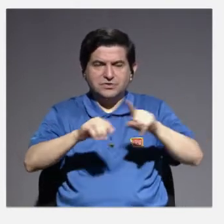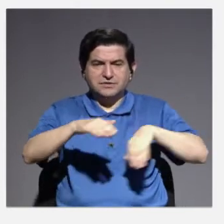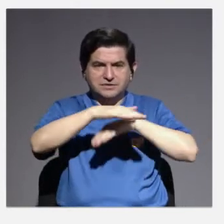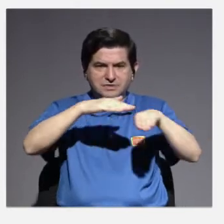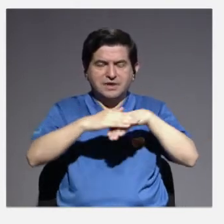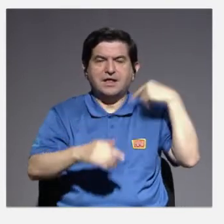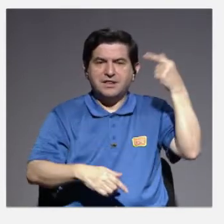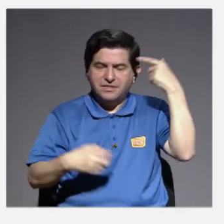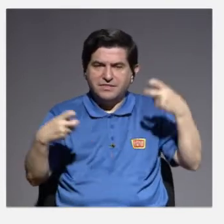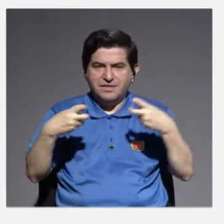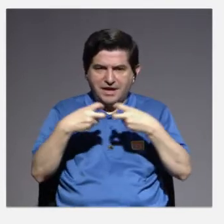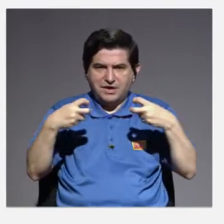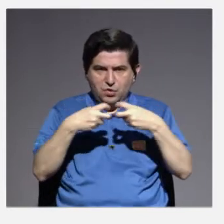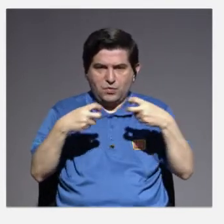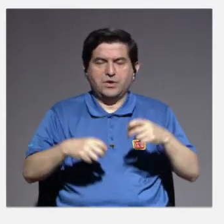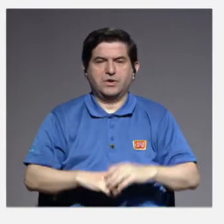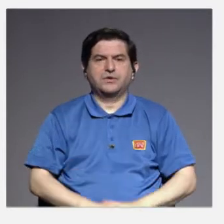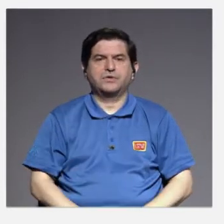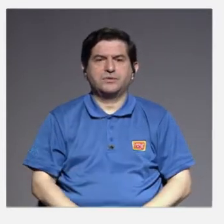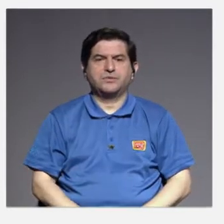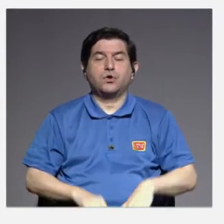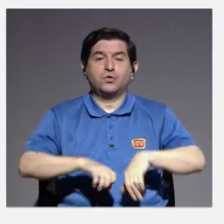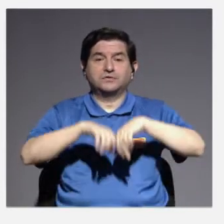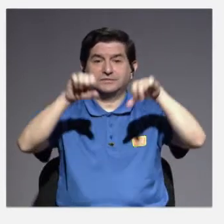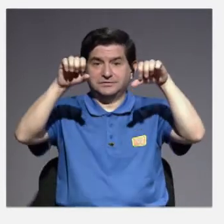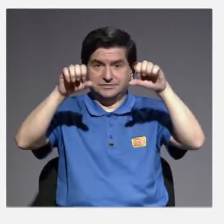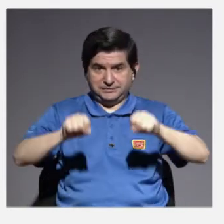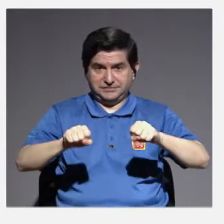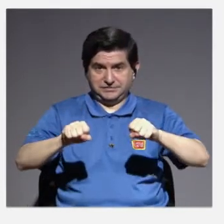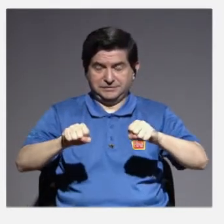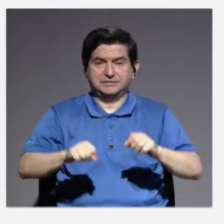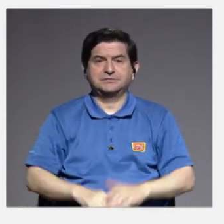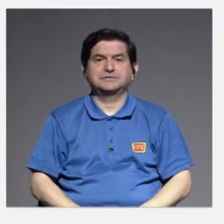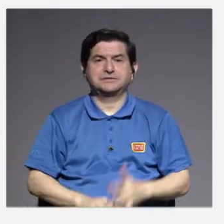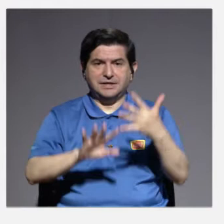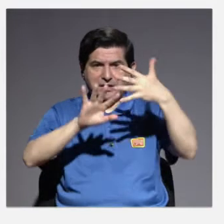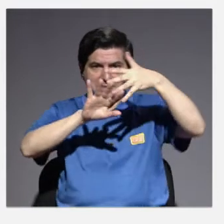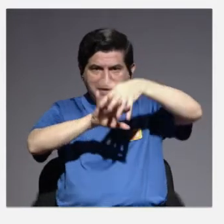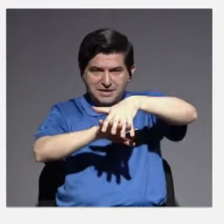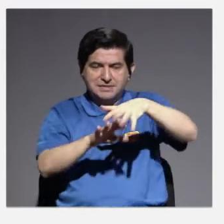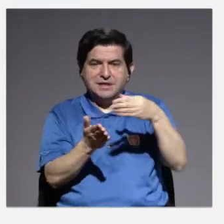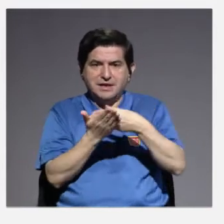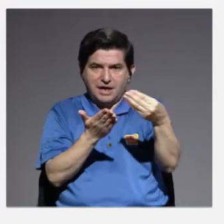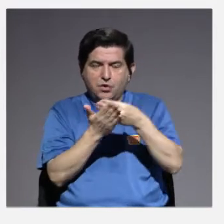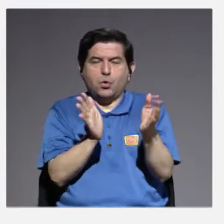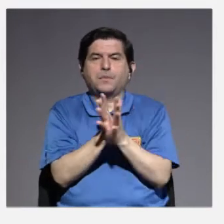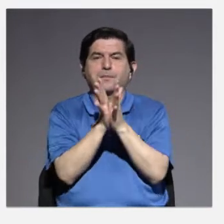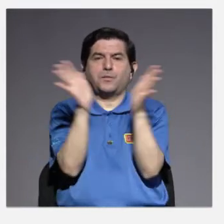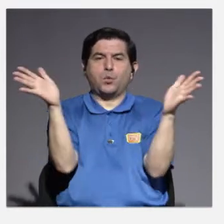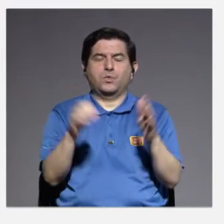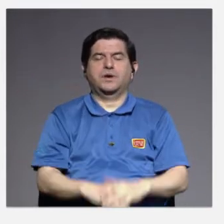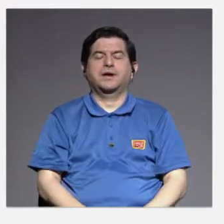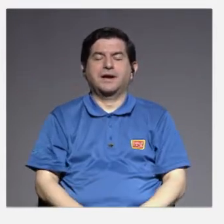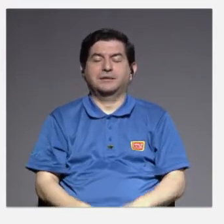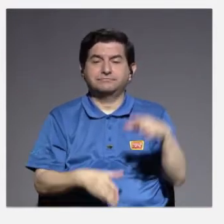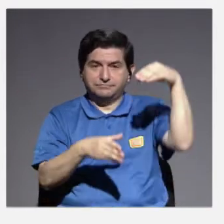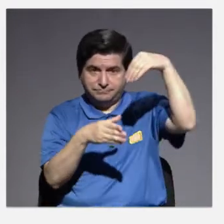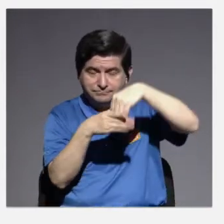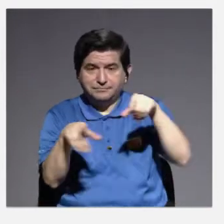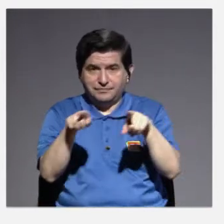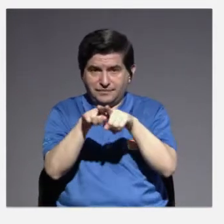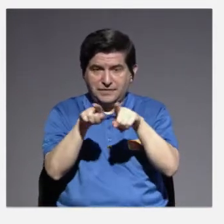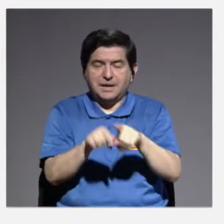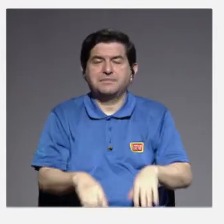gobierno electrónico, por ejemplo, el sistema integrado de compras públicas, la incorporación también